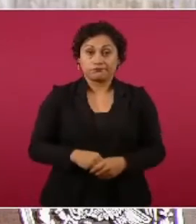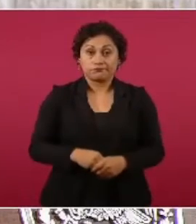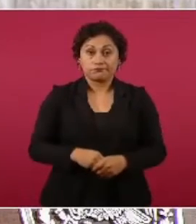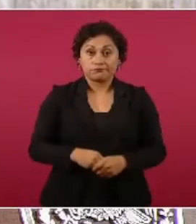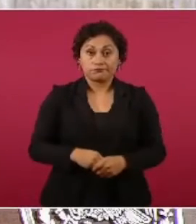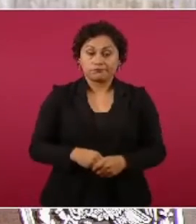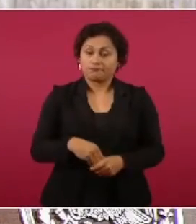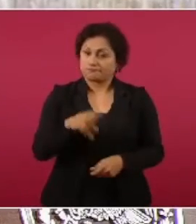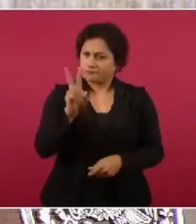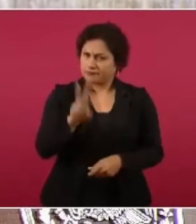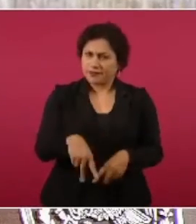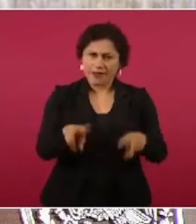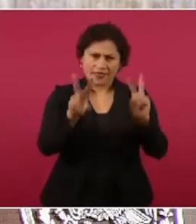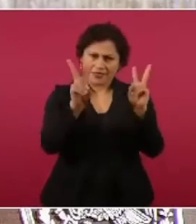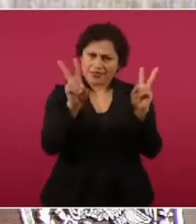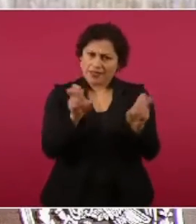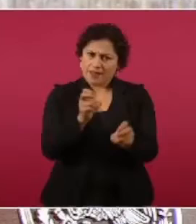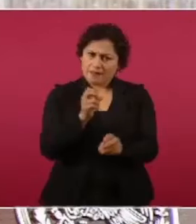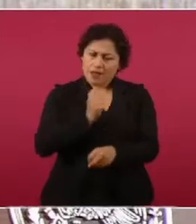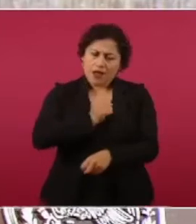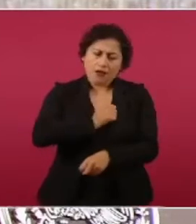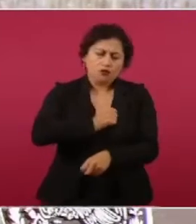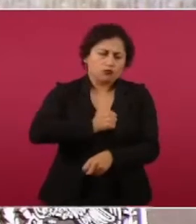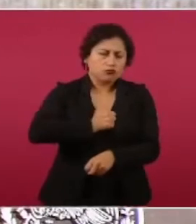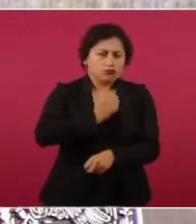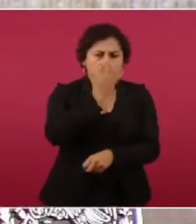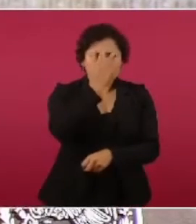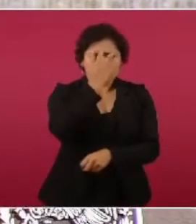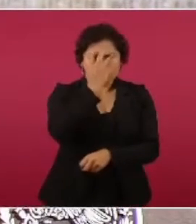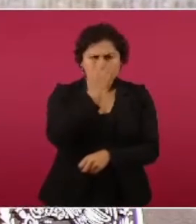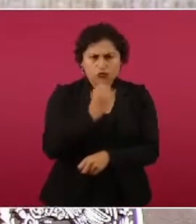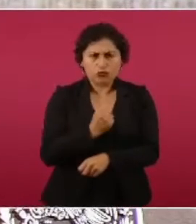tan lamentables sean utilizados